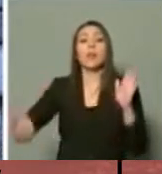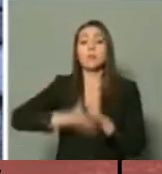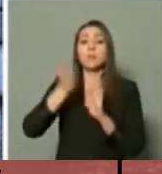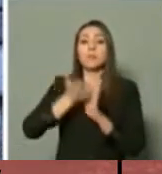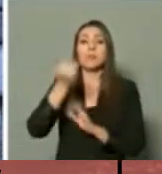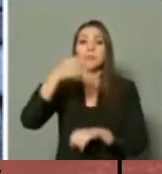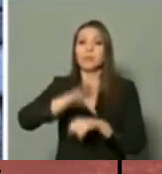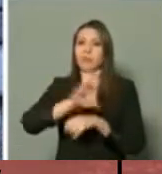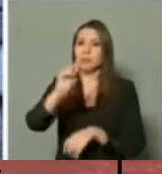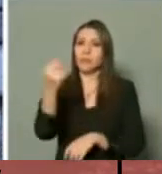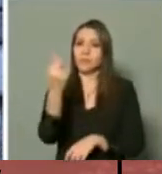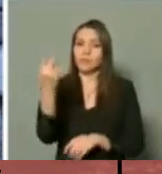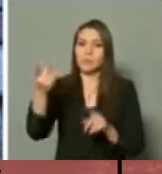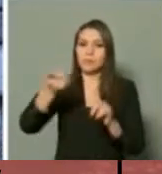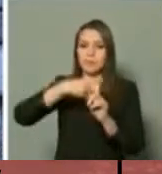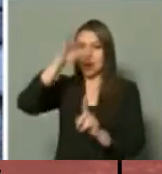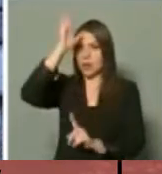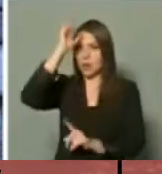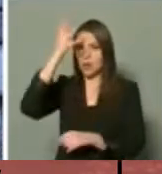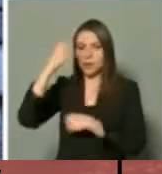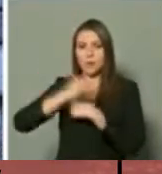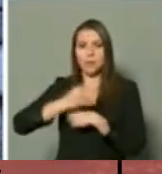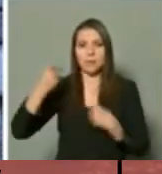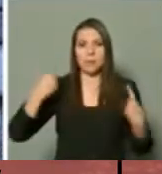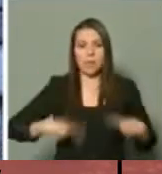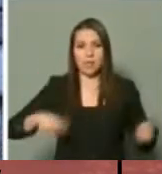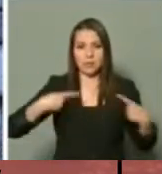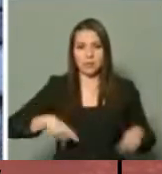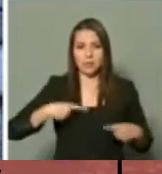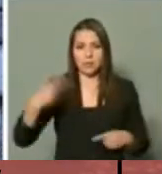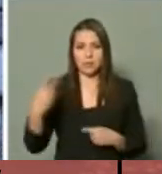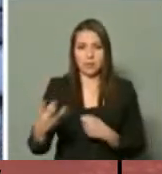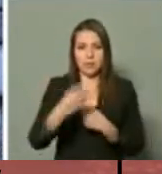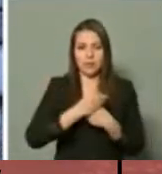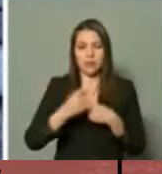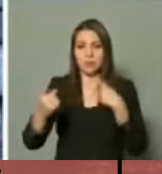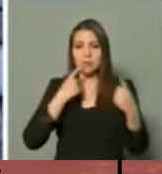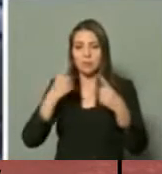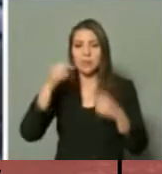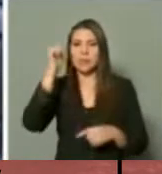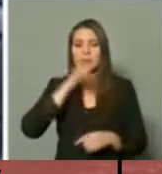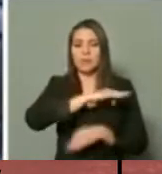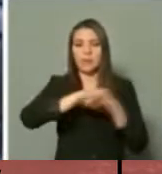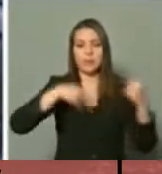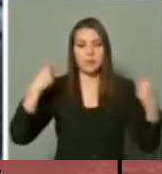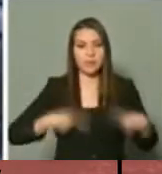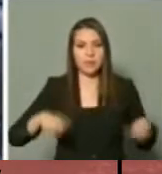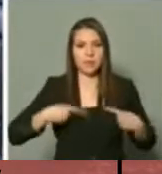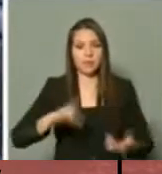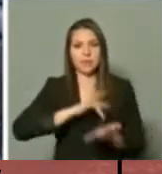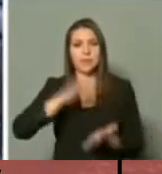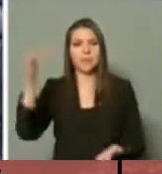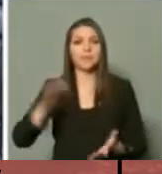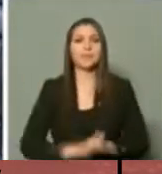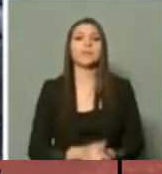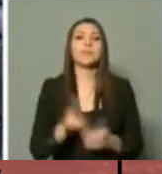ciudadanos. Obras de más de 10,000 metros cuadrados irán a consulta pública. Gracias. Candidato, aún dispone